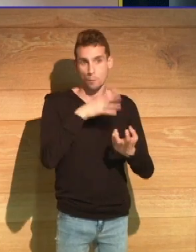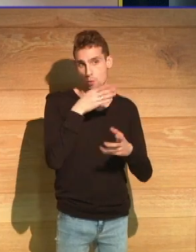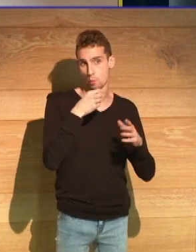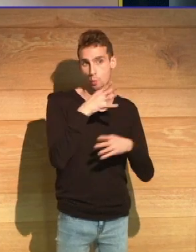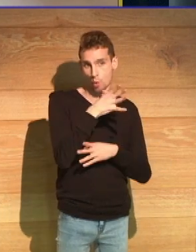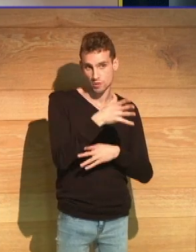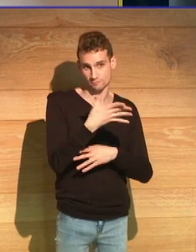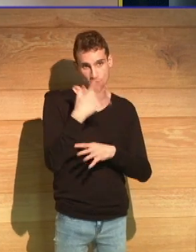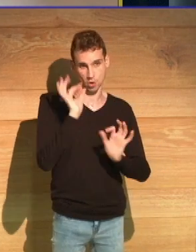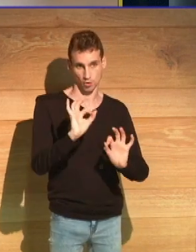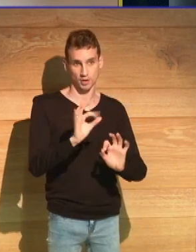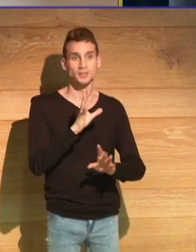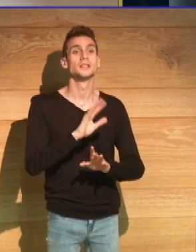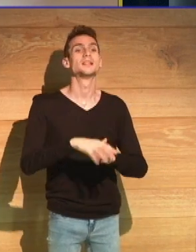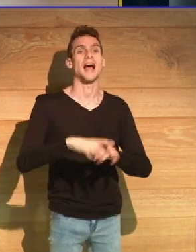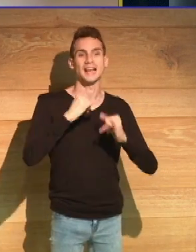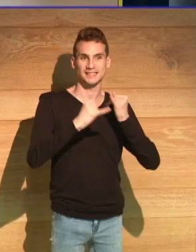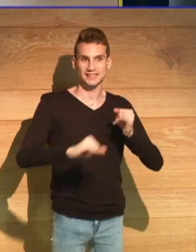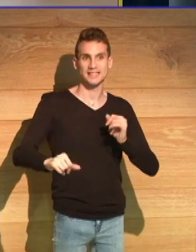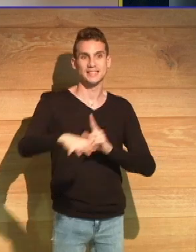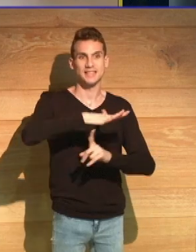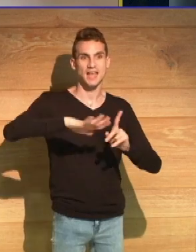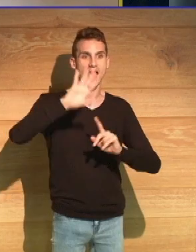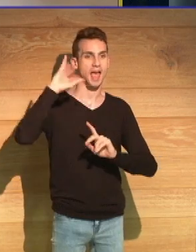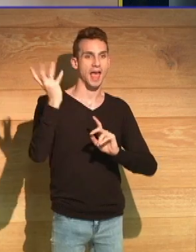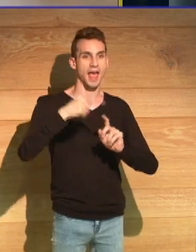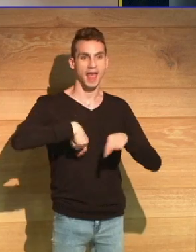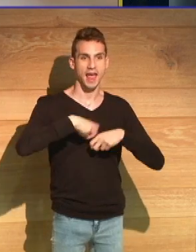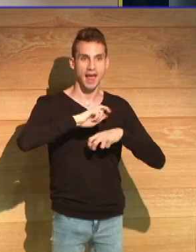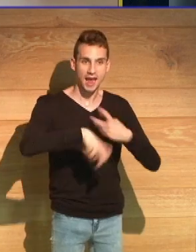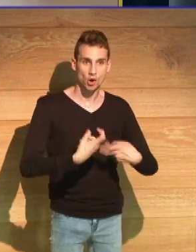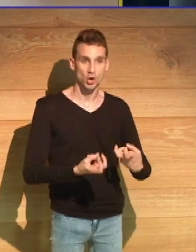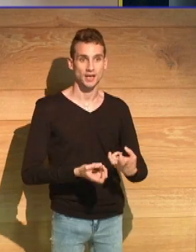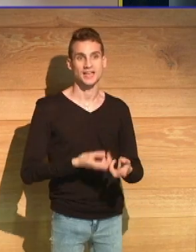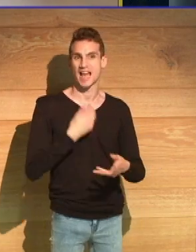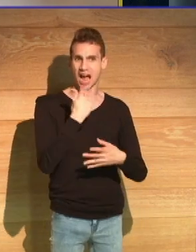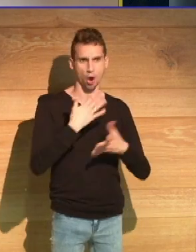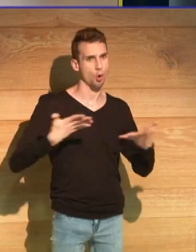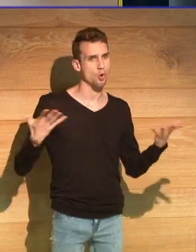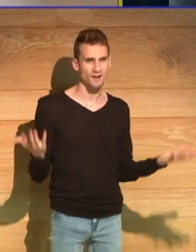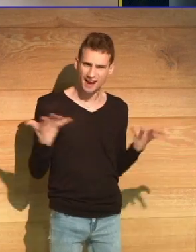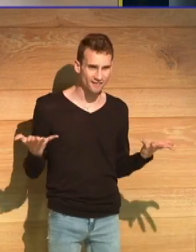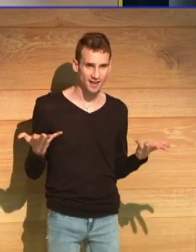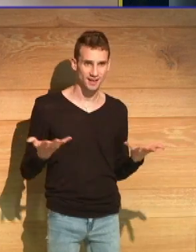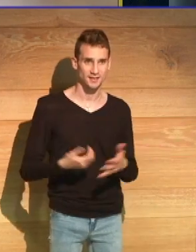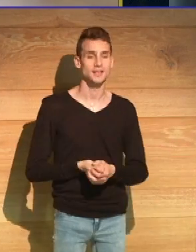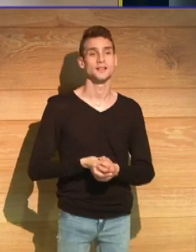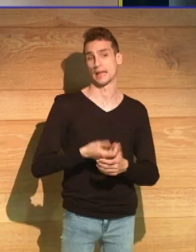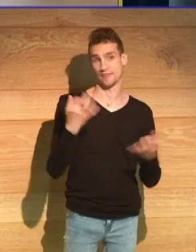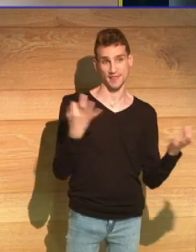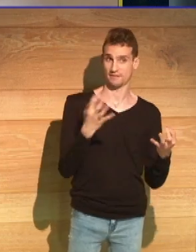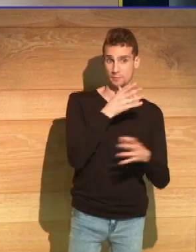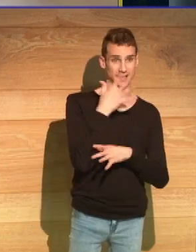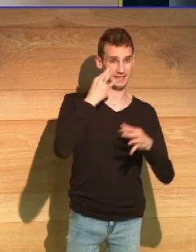obvias, el pensamiento en torno a la crisis ecológica es tan grave de tono y como tiene que serlo en realidad, porque